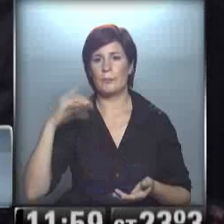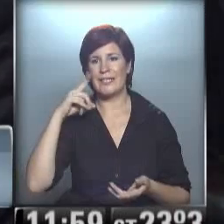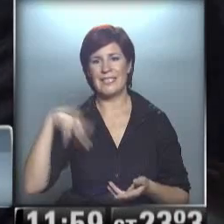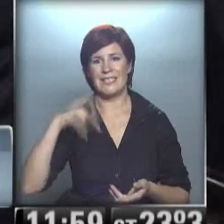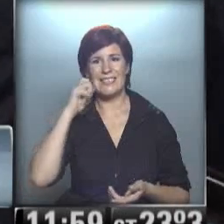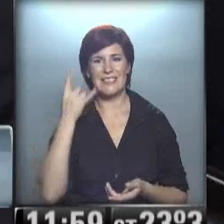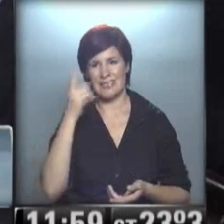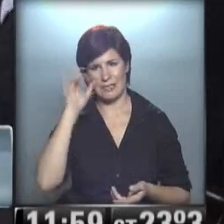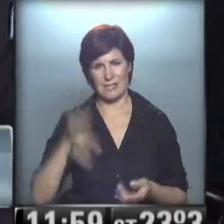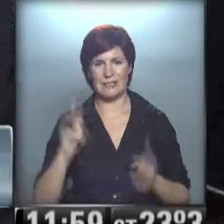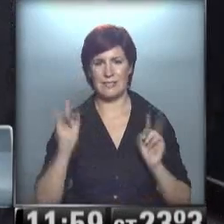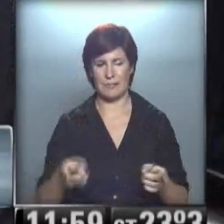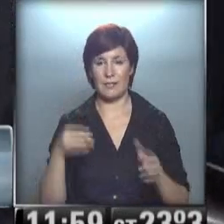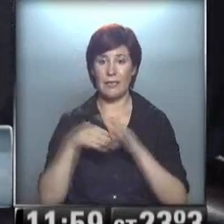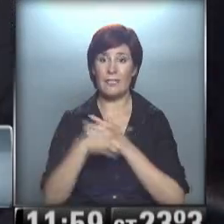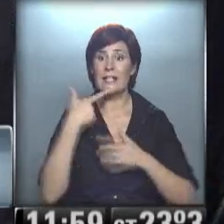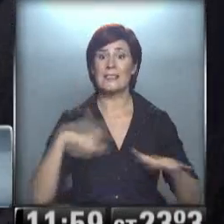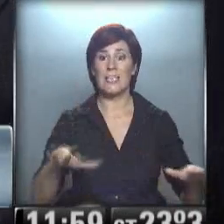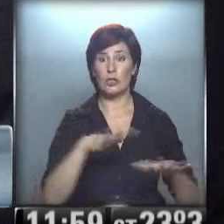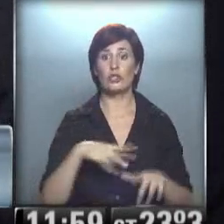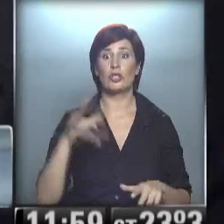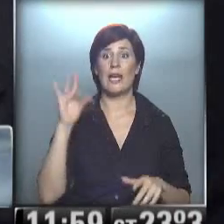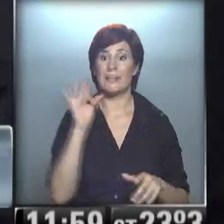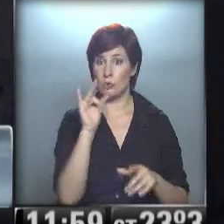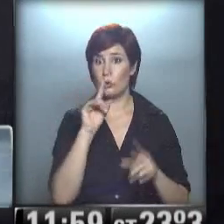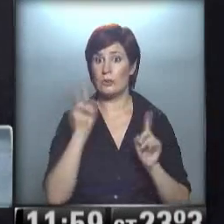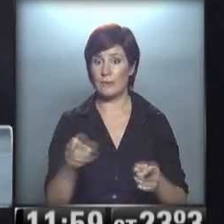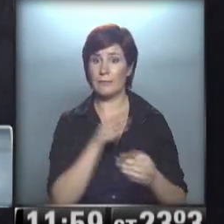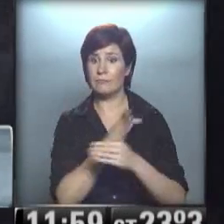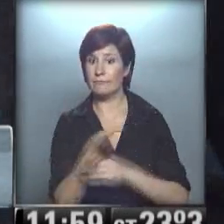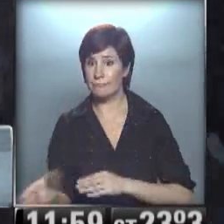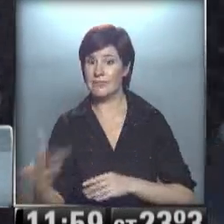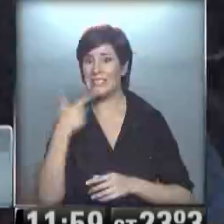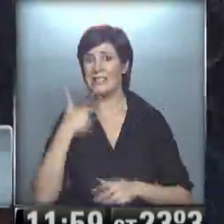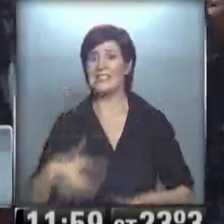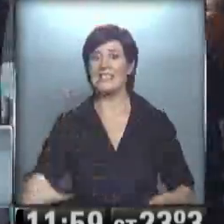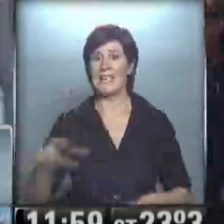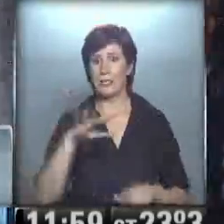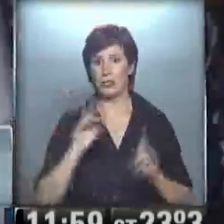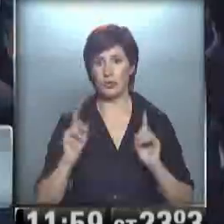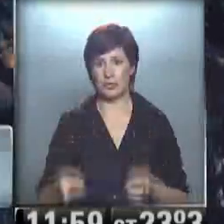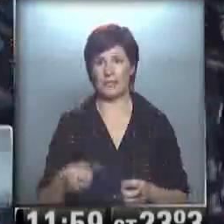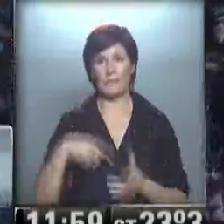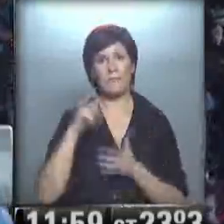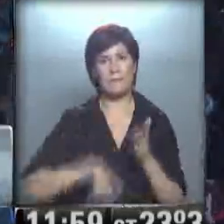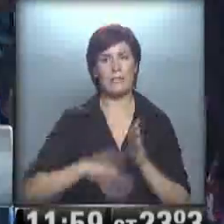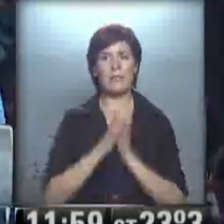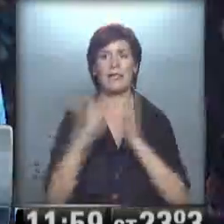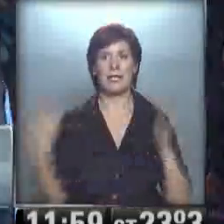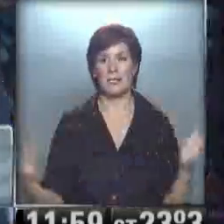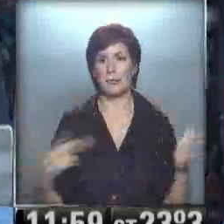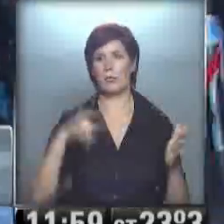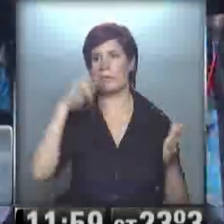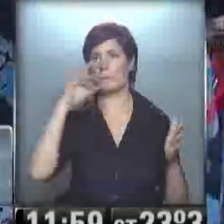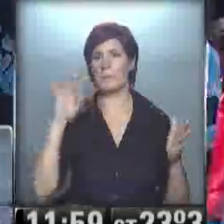ser recibida allí por la comisión de interior y posteriormente va a cruzar, ya después de firmar el libro de honor del